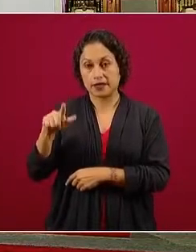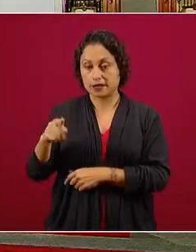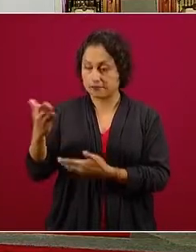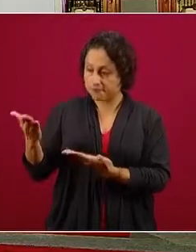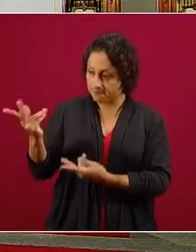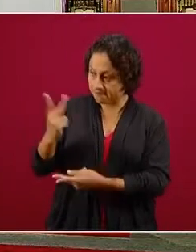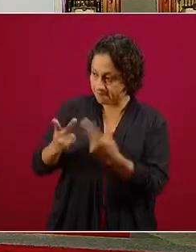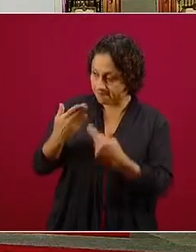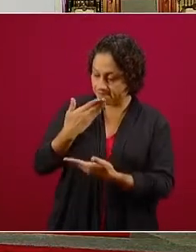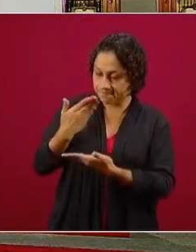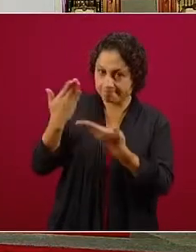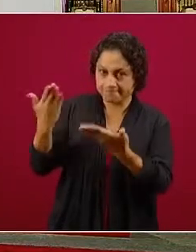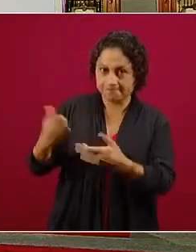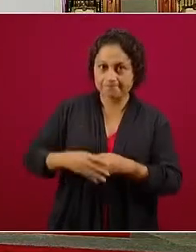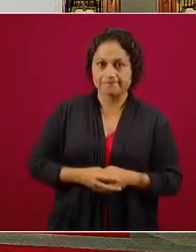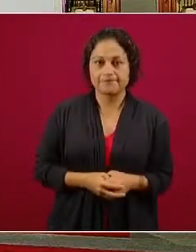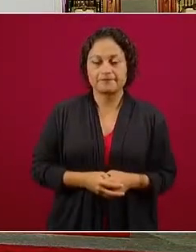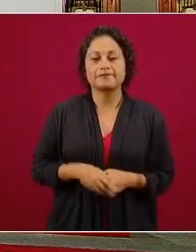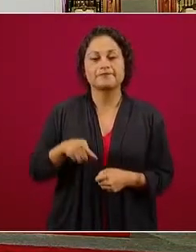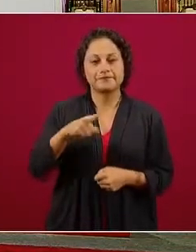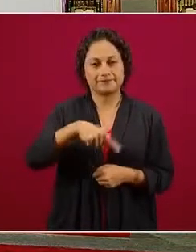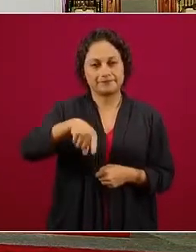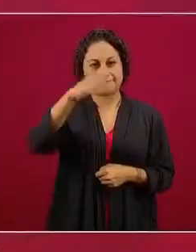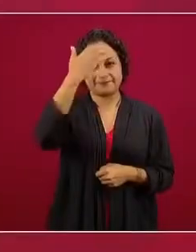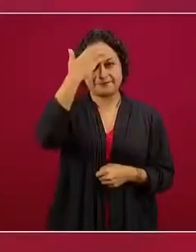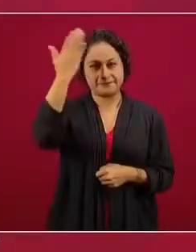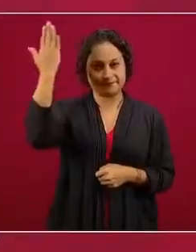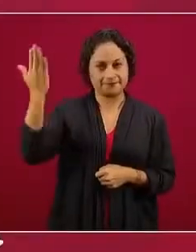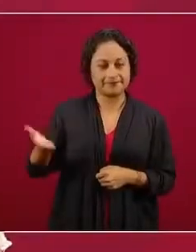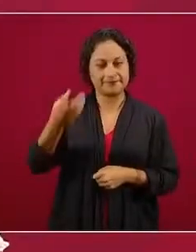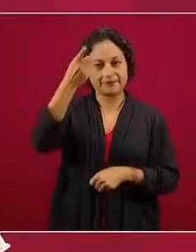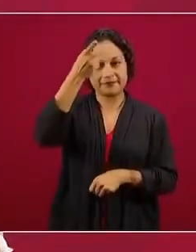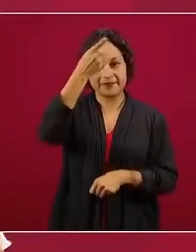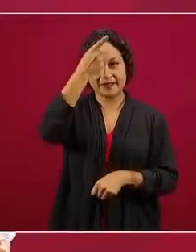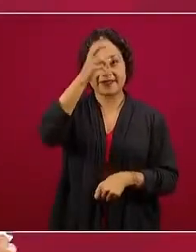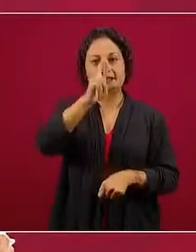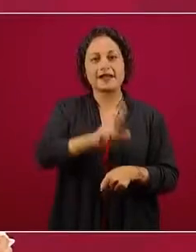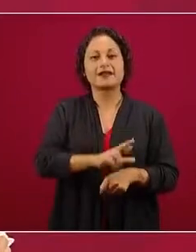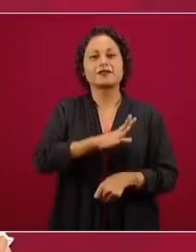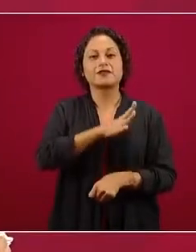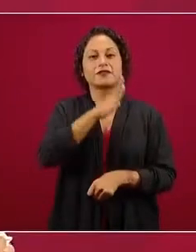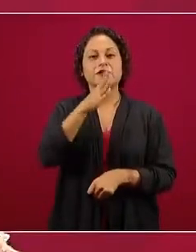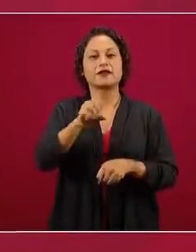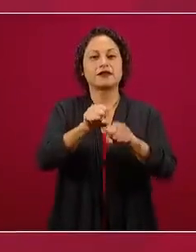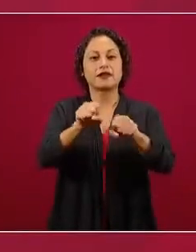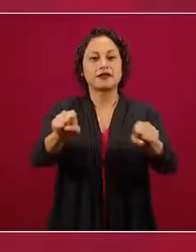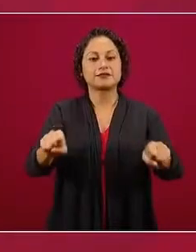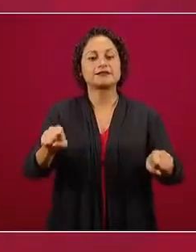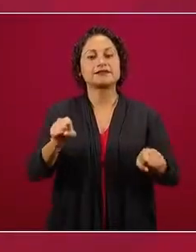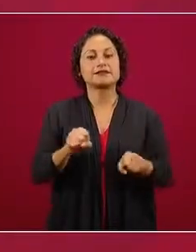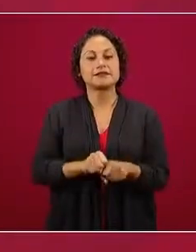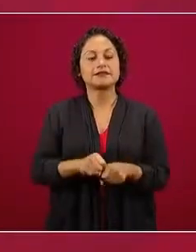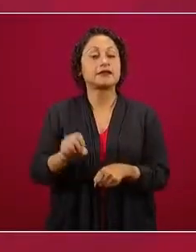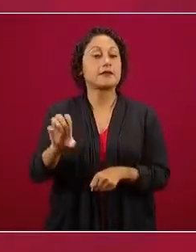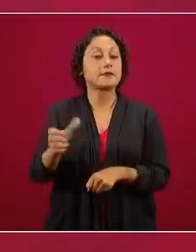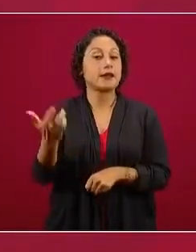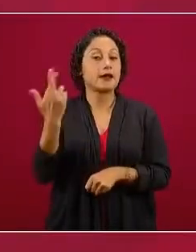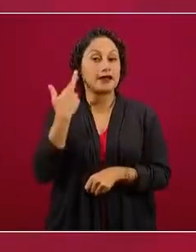estimado Genaro. Como es conocido, es el director general del Sistema Público de Radio